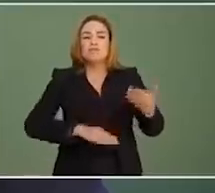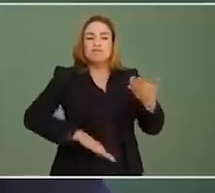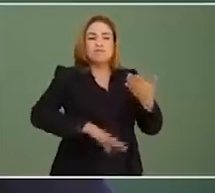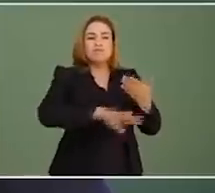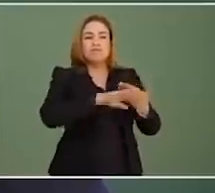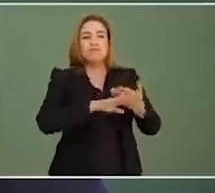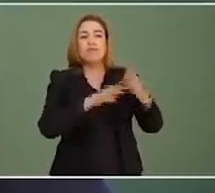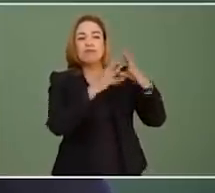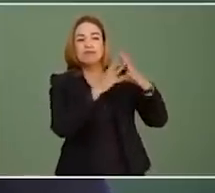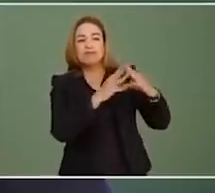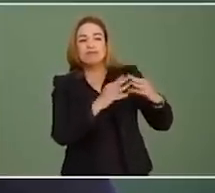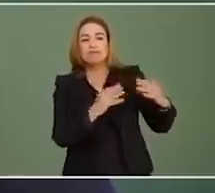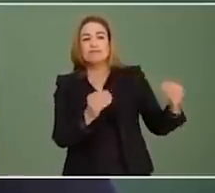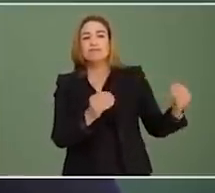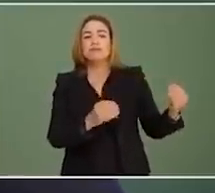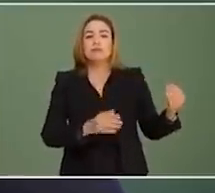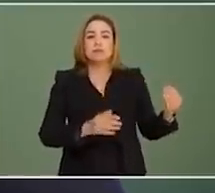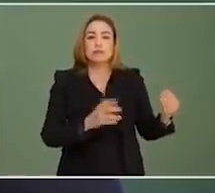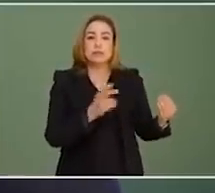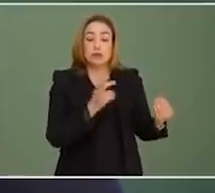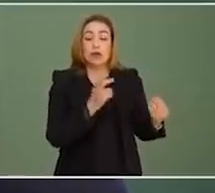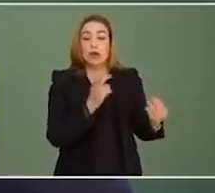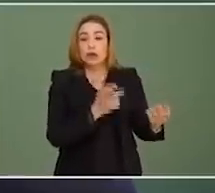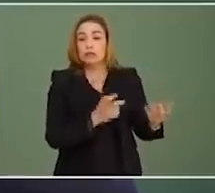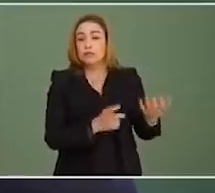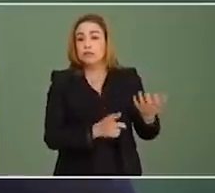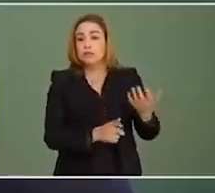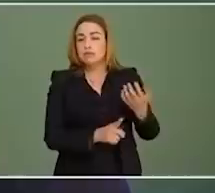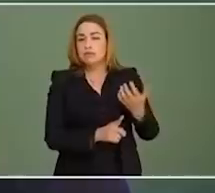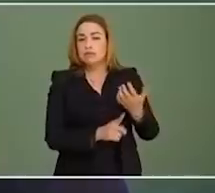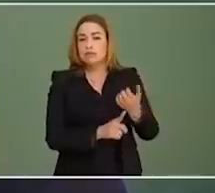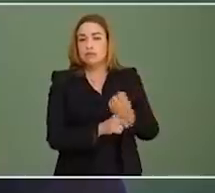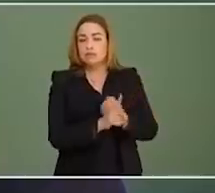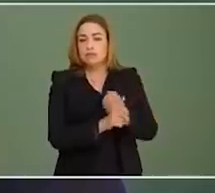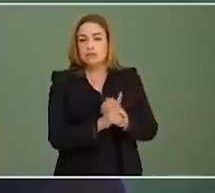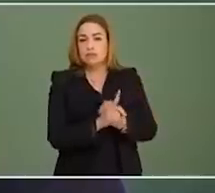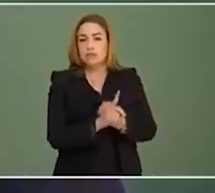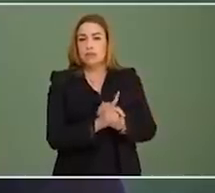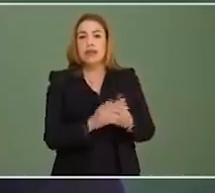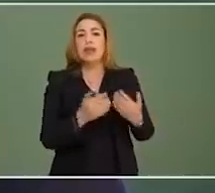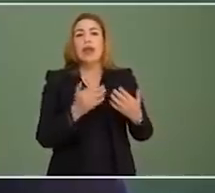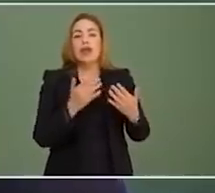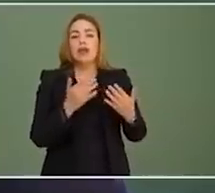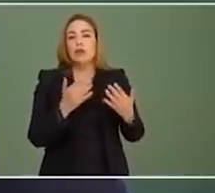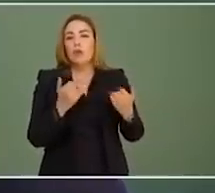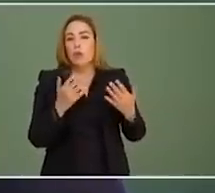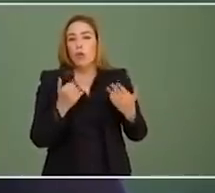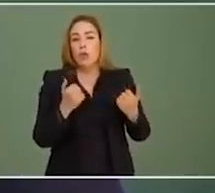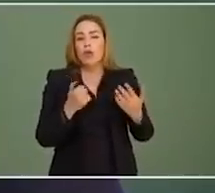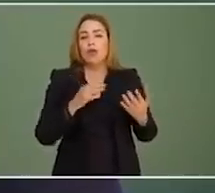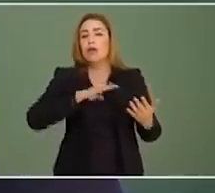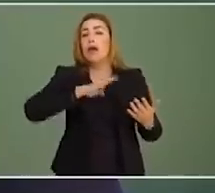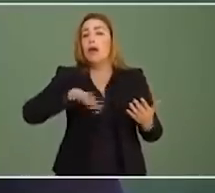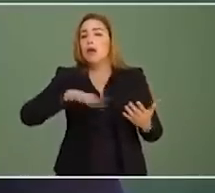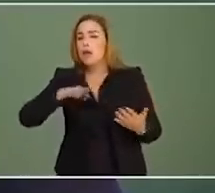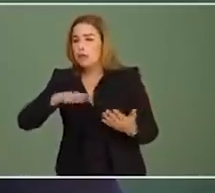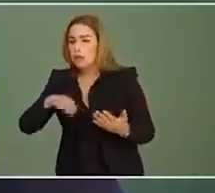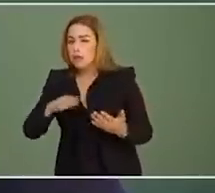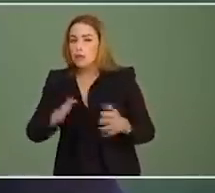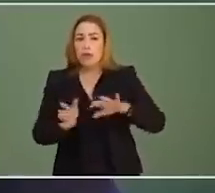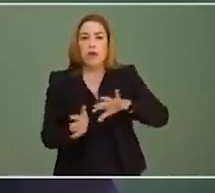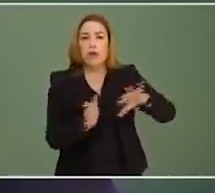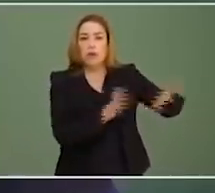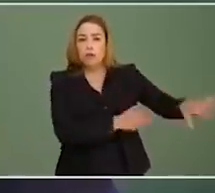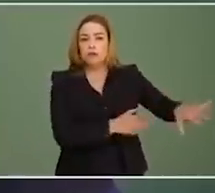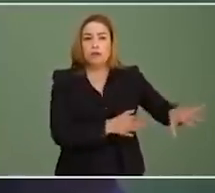no sé es claro y tajante en las leyes